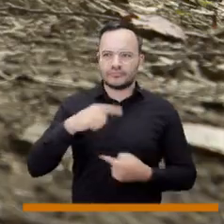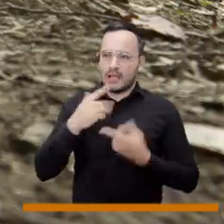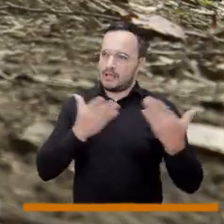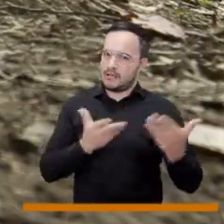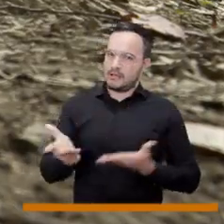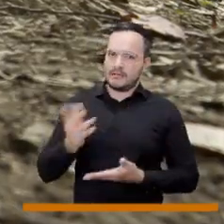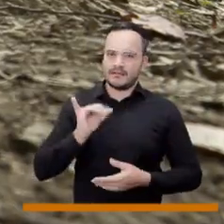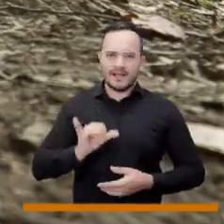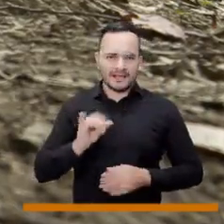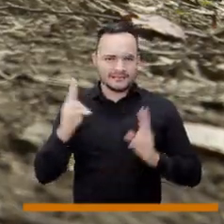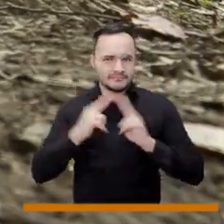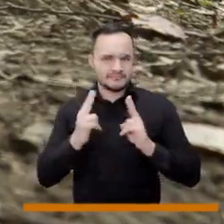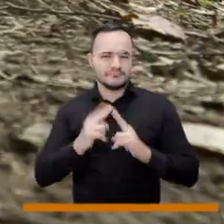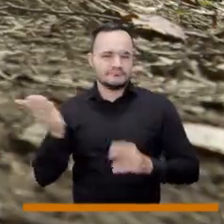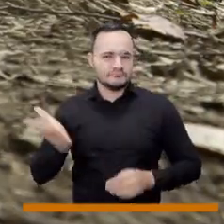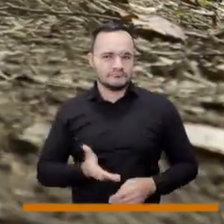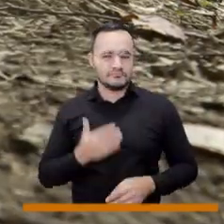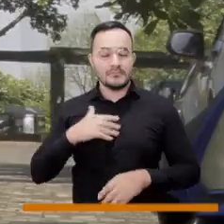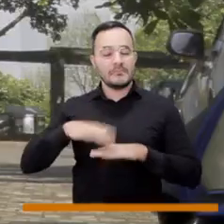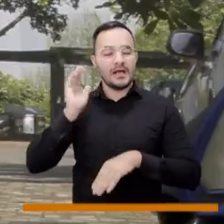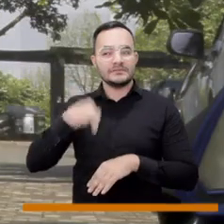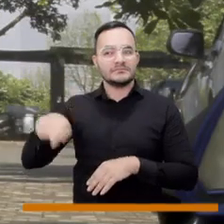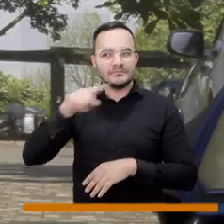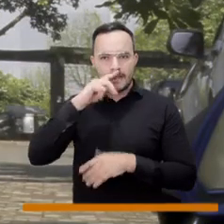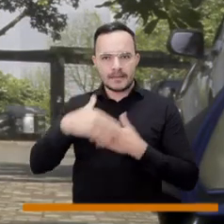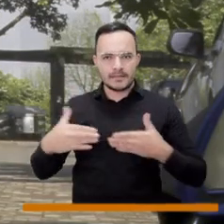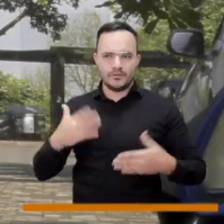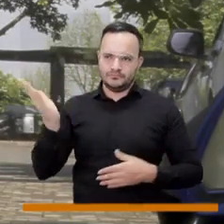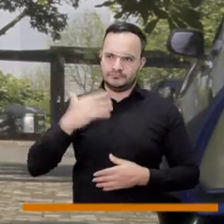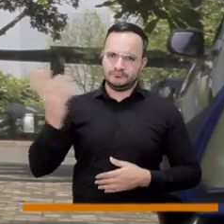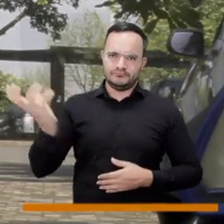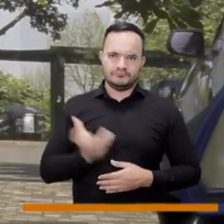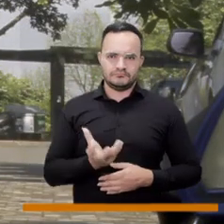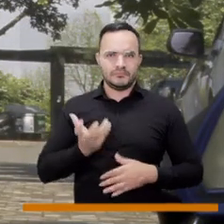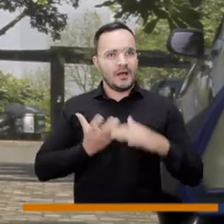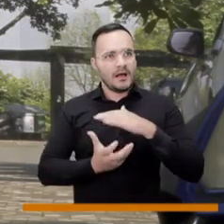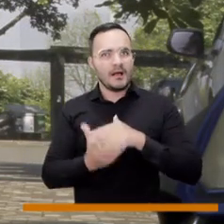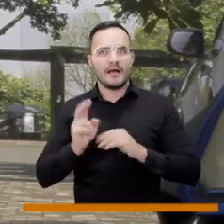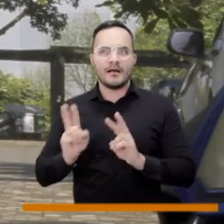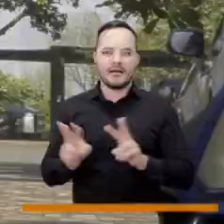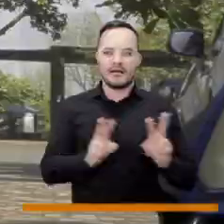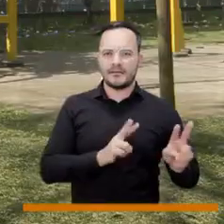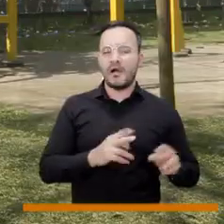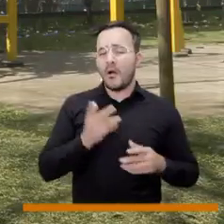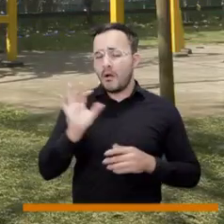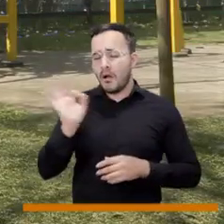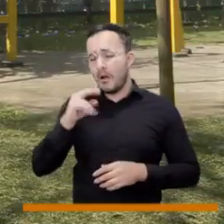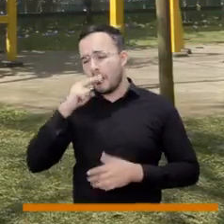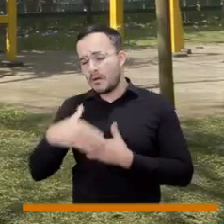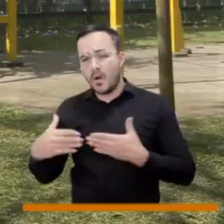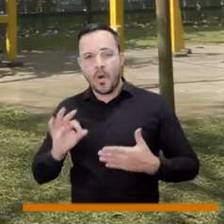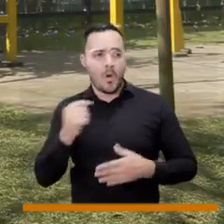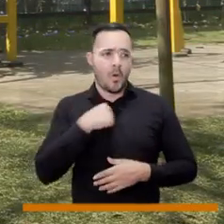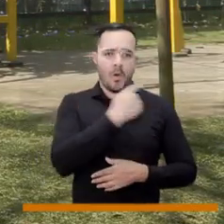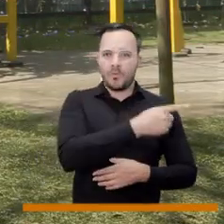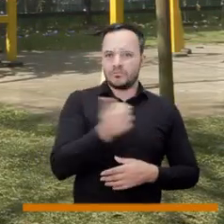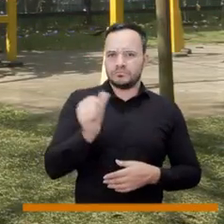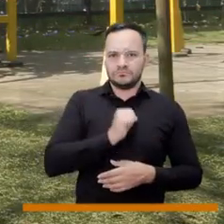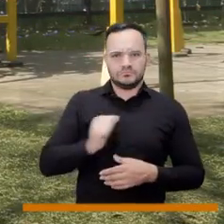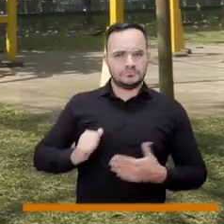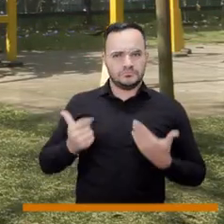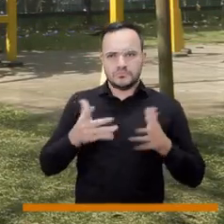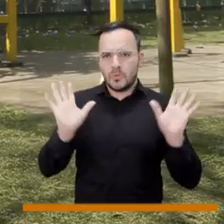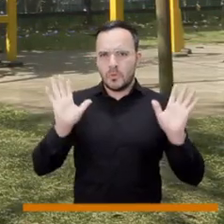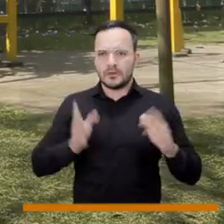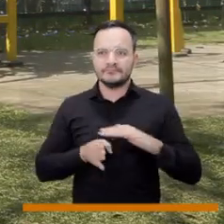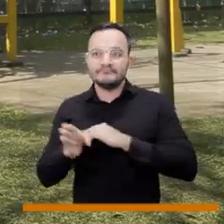escuelas, donde se traen acá a los niños y se les muestra, primero que todo, eso también pues para los visitantes y